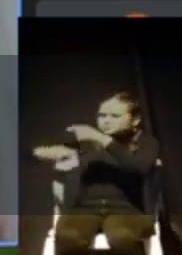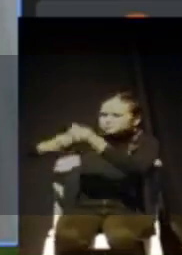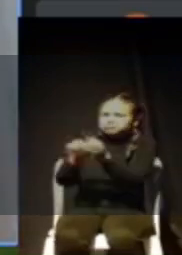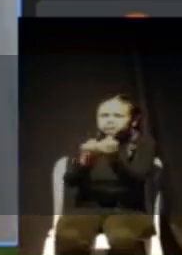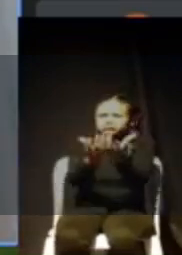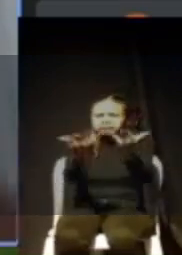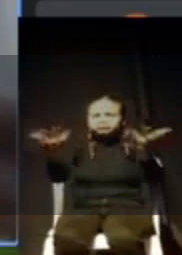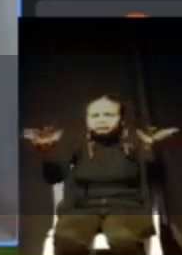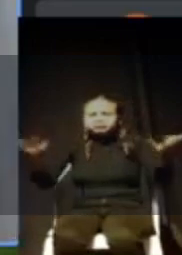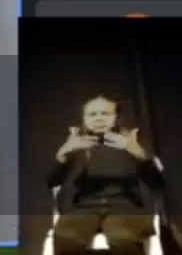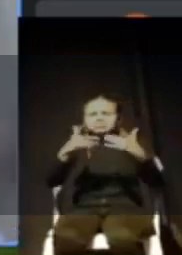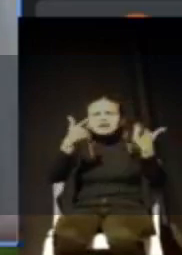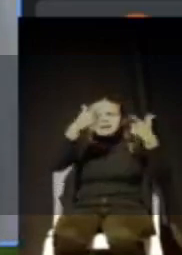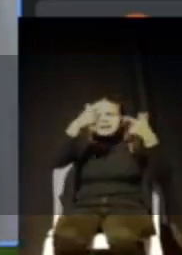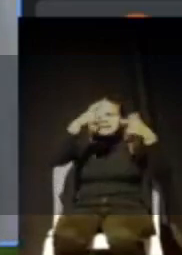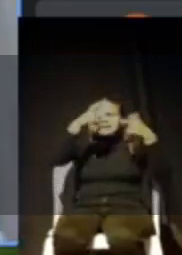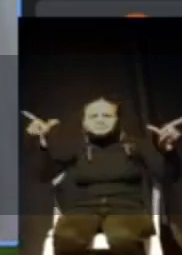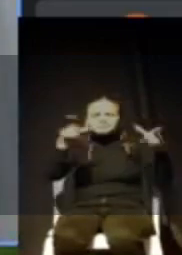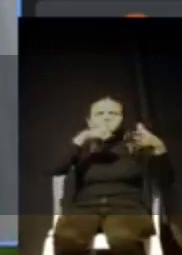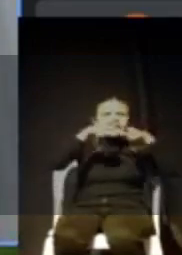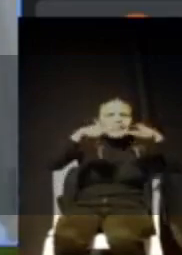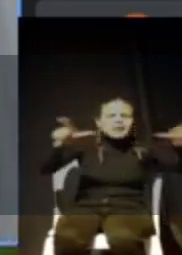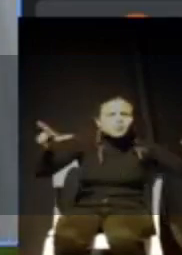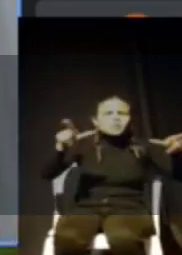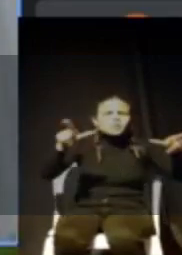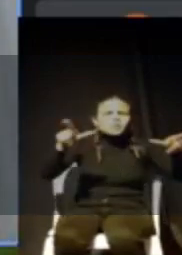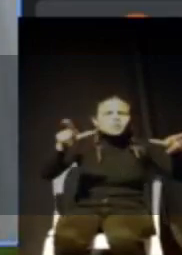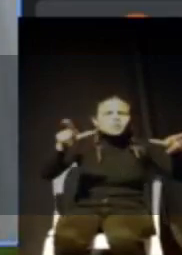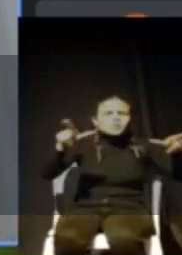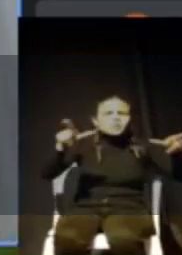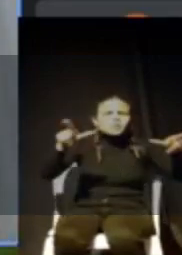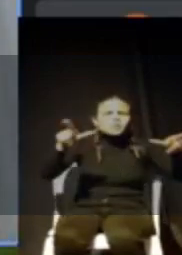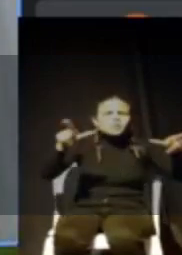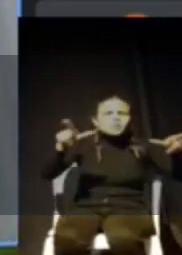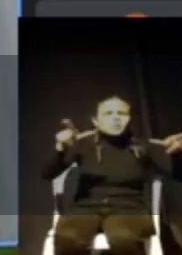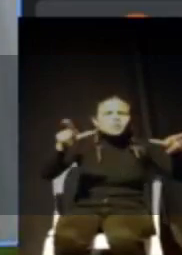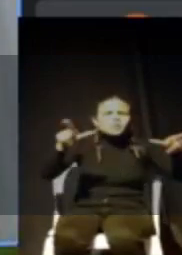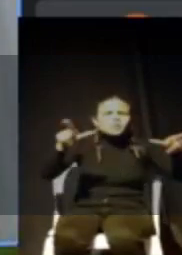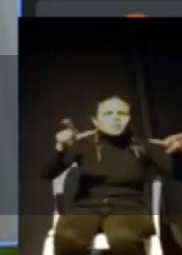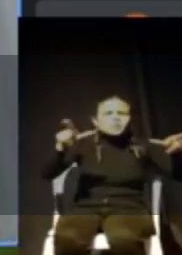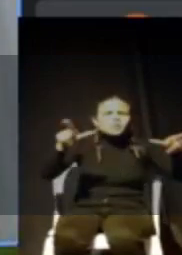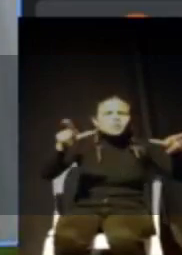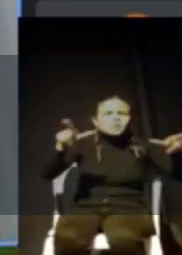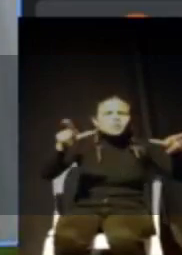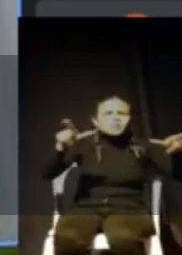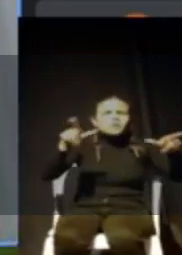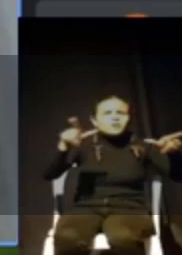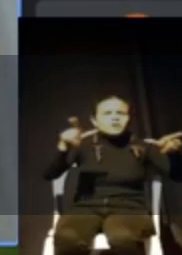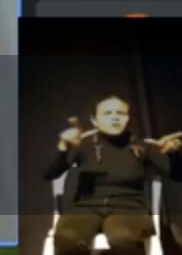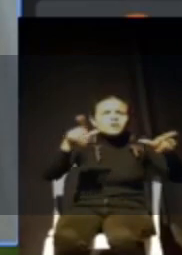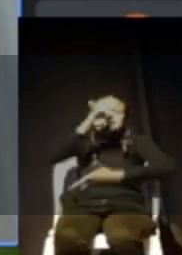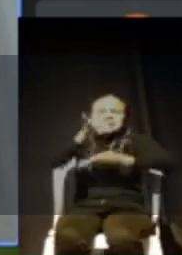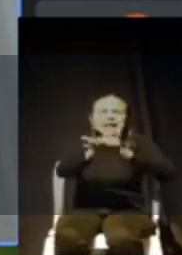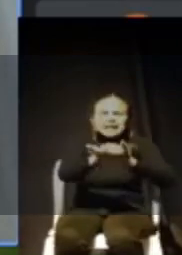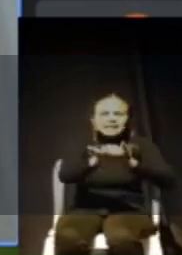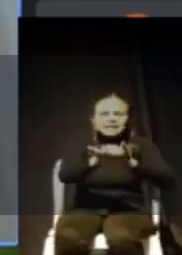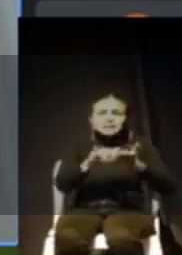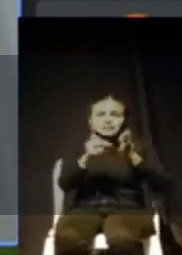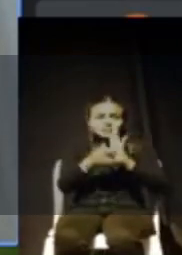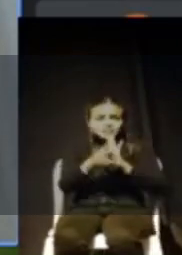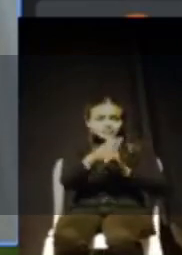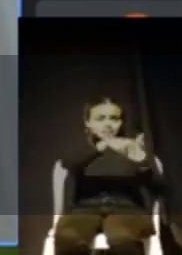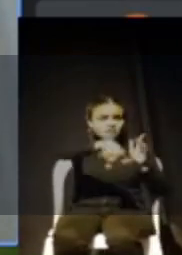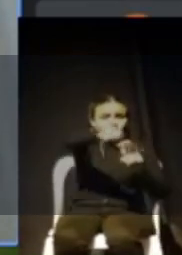choques, conflictos y acomodaciones entre etnias, culturas, lenguas, razas, imaginarios, técnicas, mitos y creencias. ciencias, retomando una